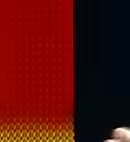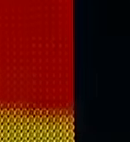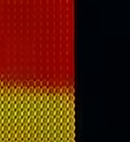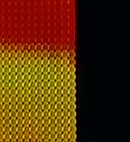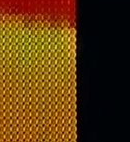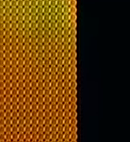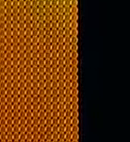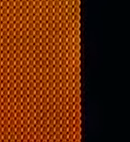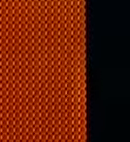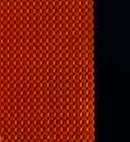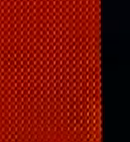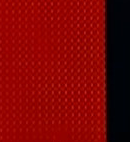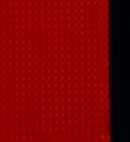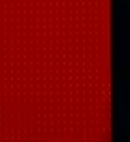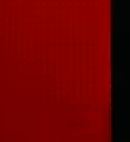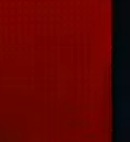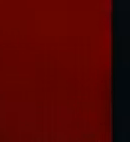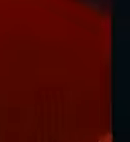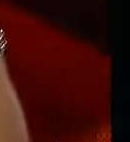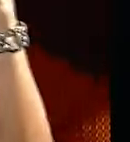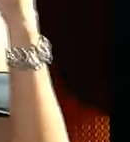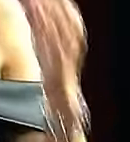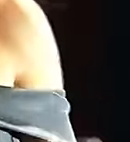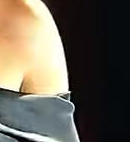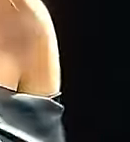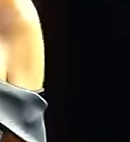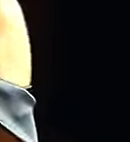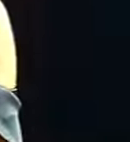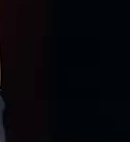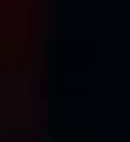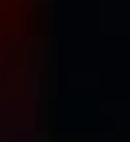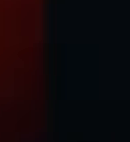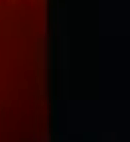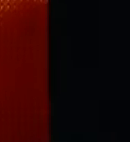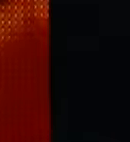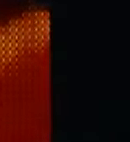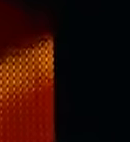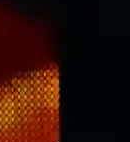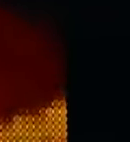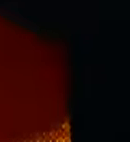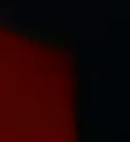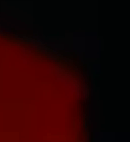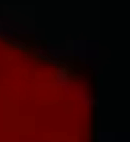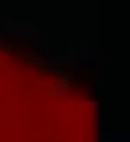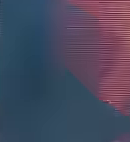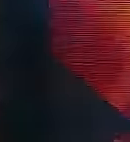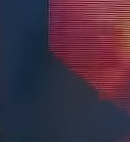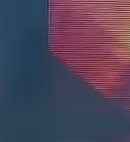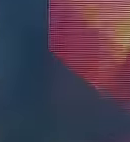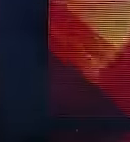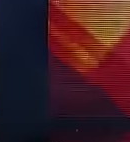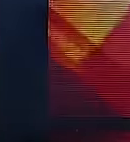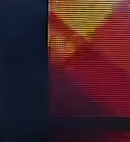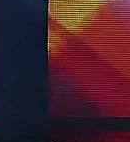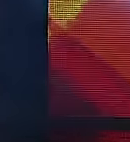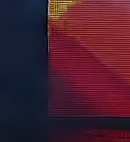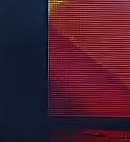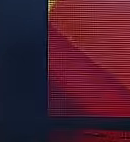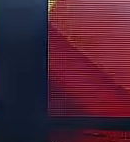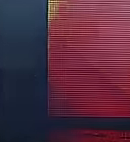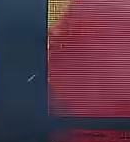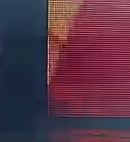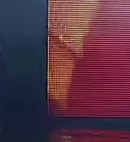humor cotidiano, contingente, una radiografía de nuestro país, va a conectar con todos ustedes y con este